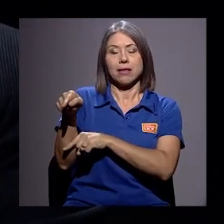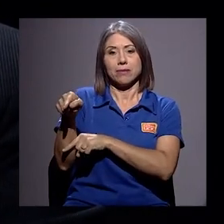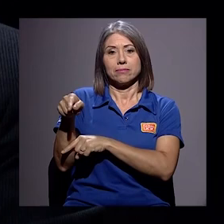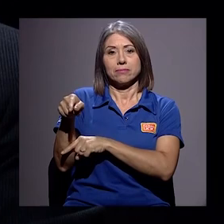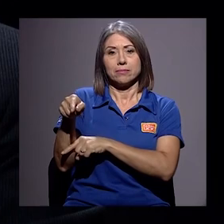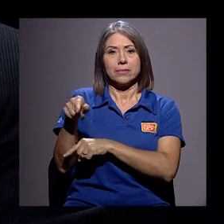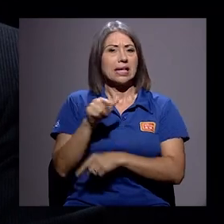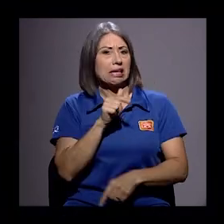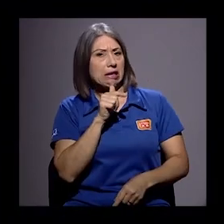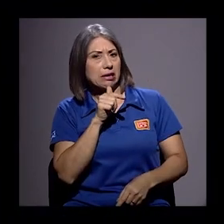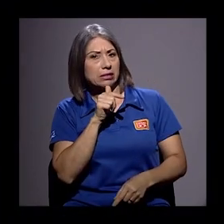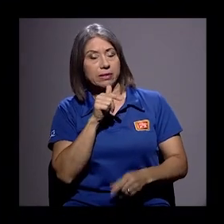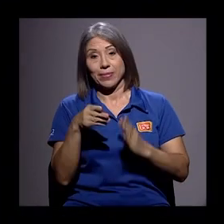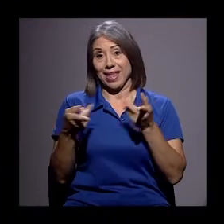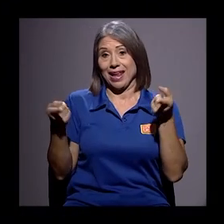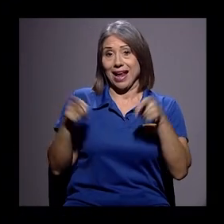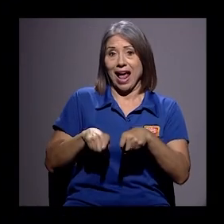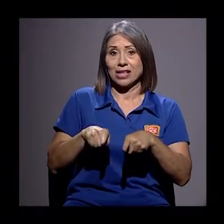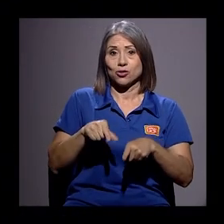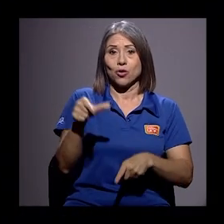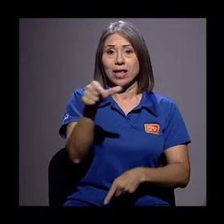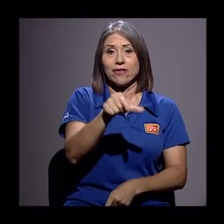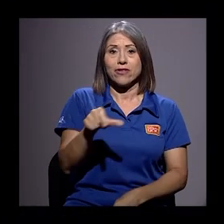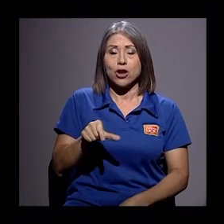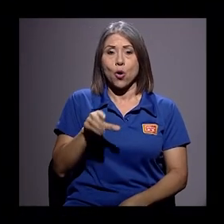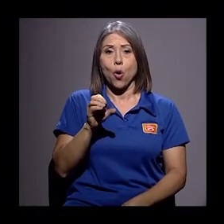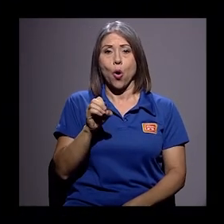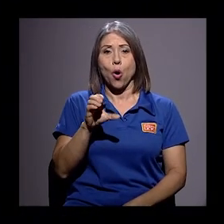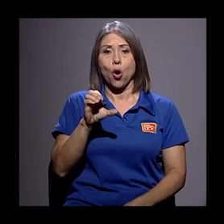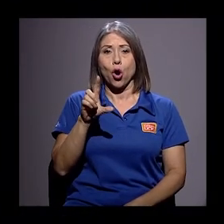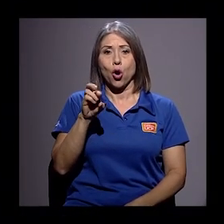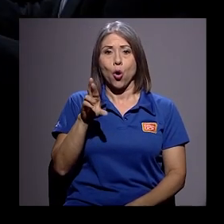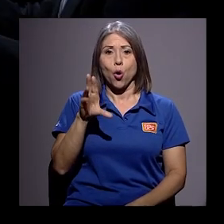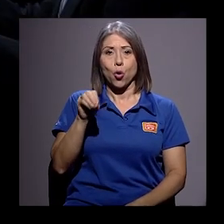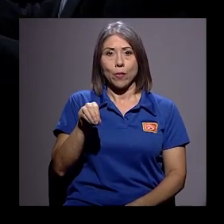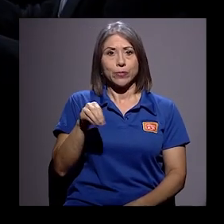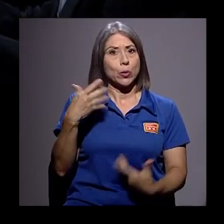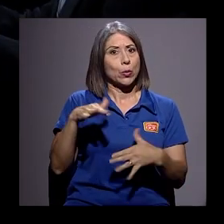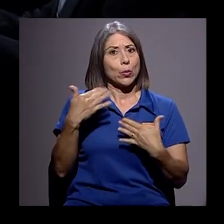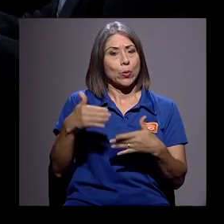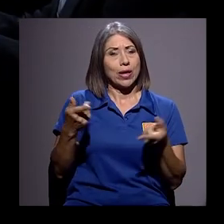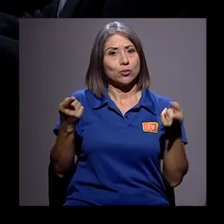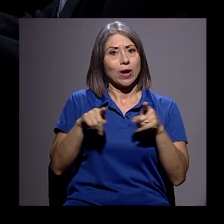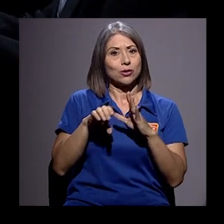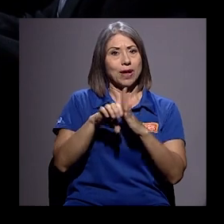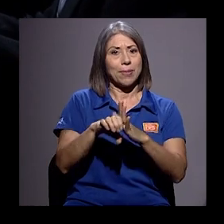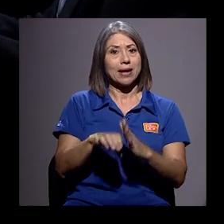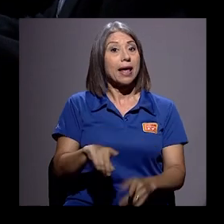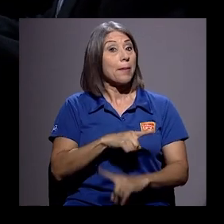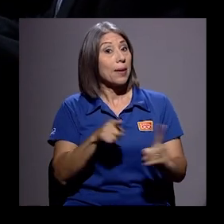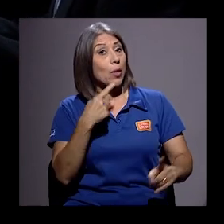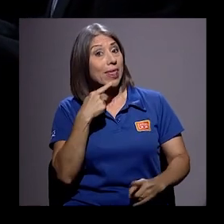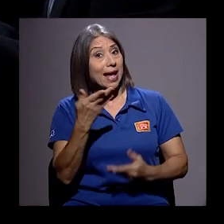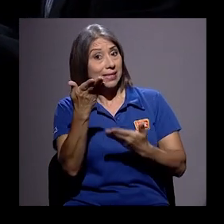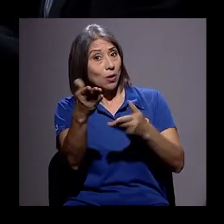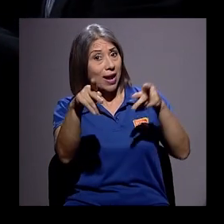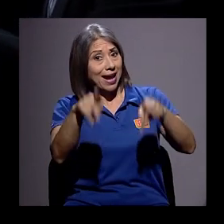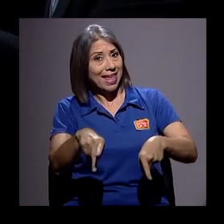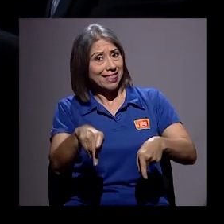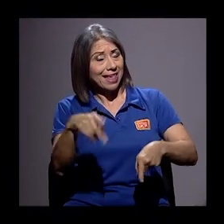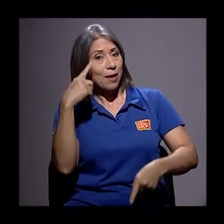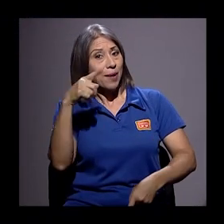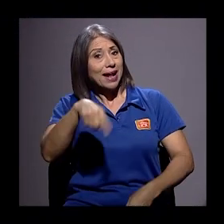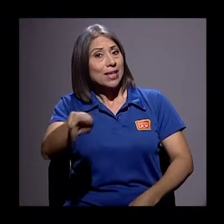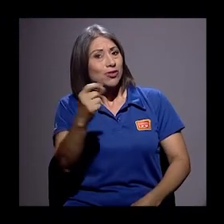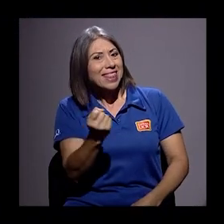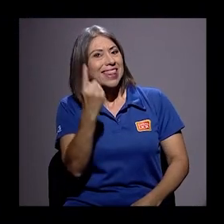si te pongo el caso del río cloro que es un caso para nosotros ejemplar pero dígaselo a gente a la gente para que la gente entienda nuestra audiencia